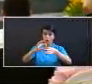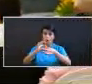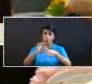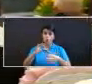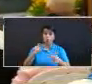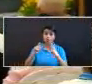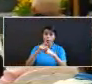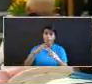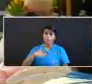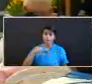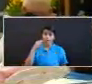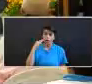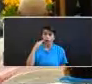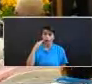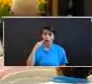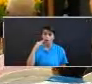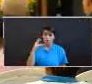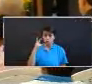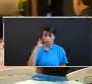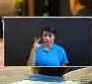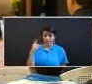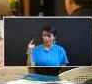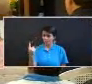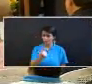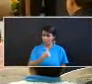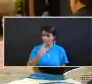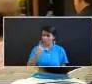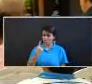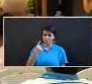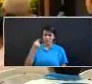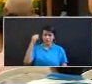y yo veía a los hermanos mojados, todos mojados,